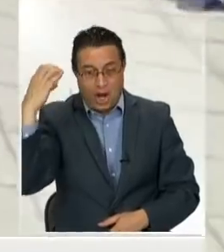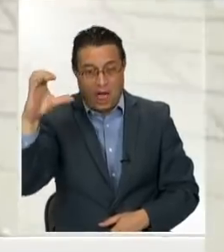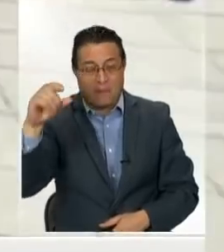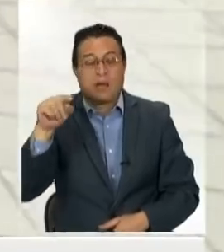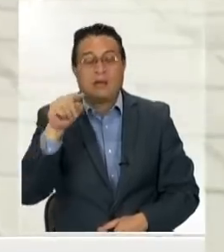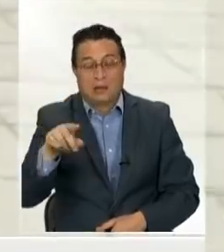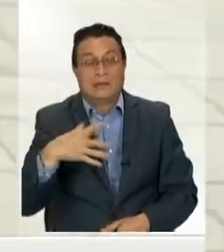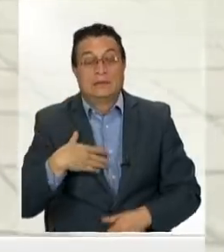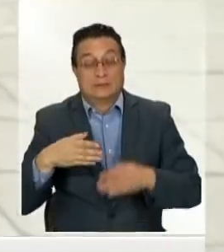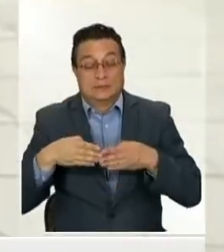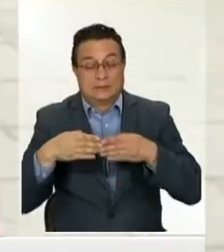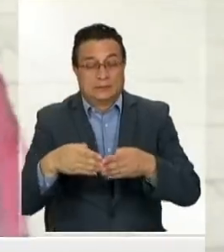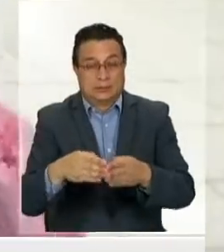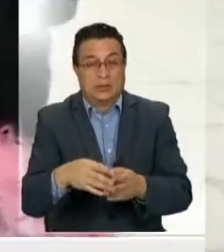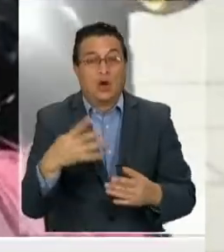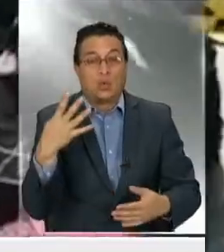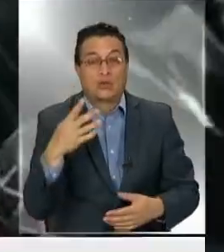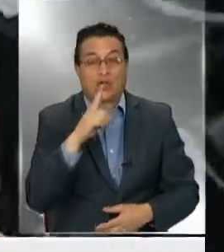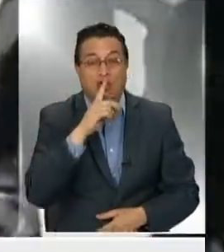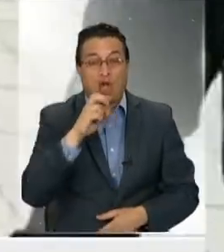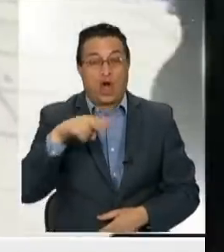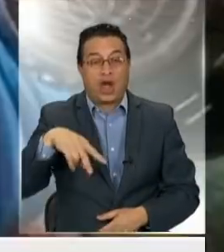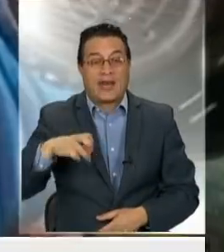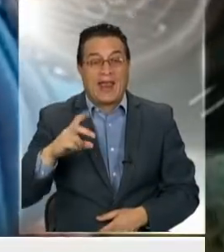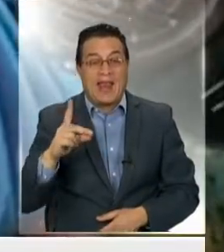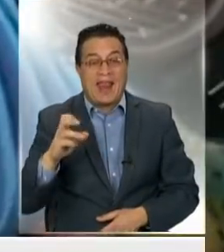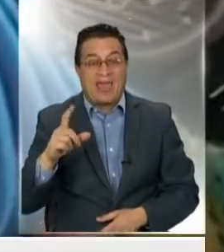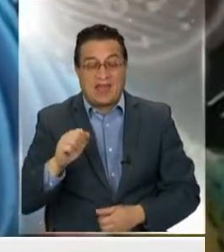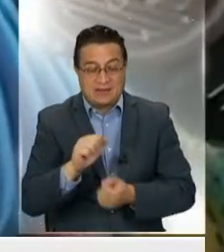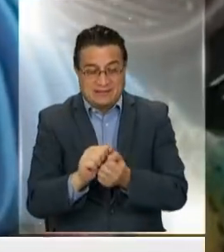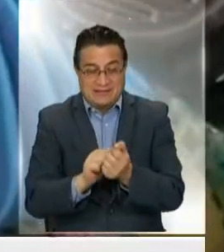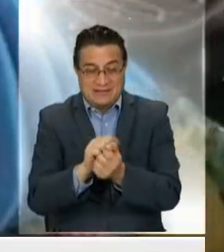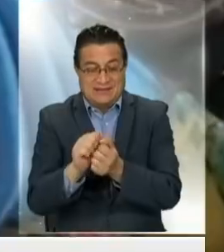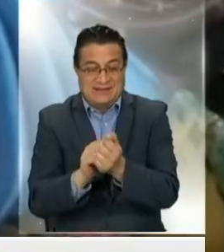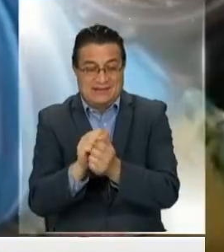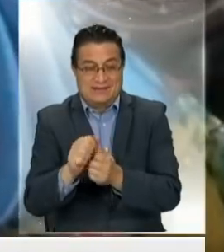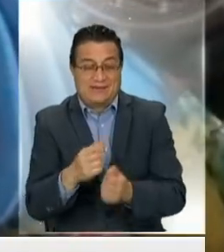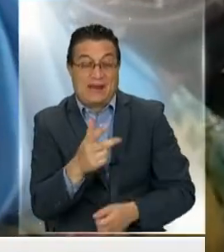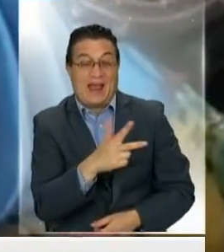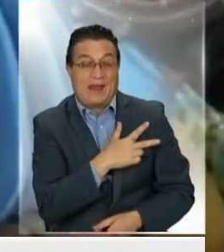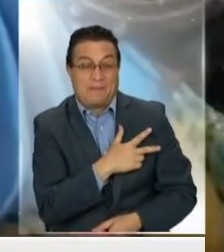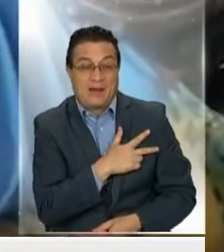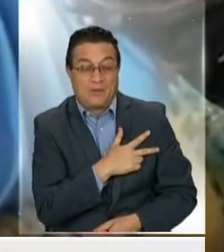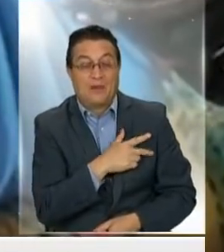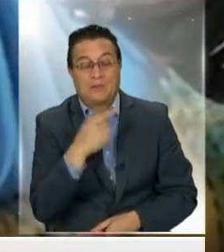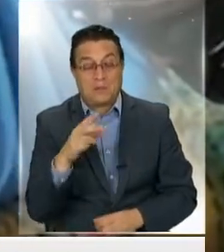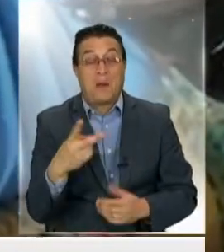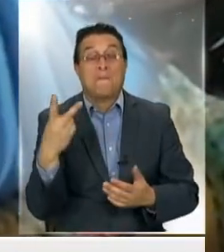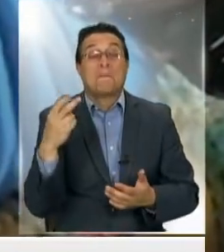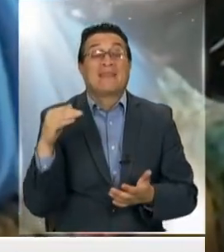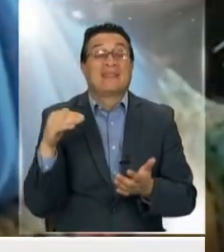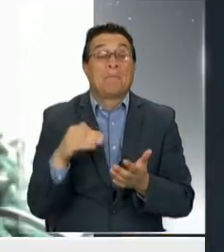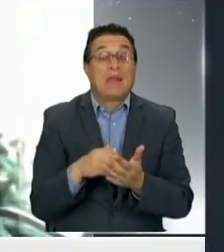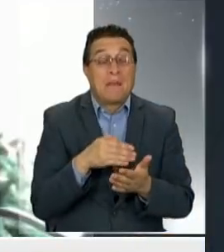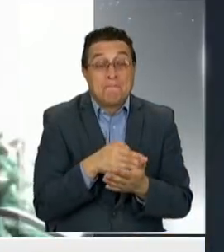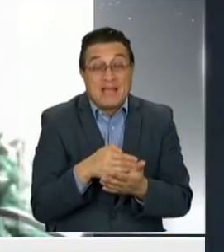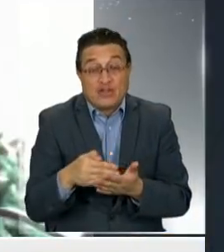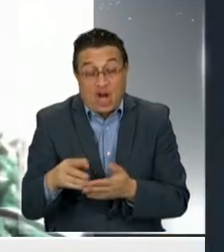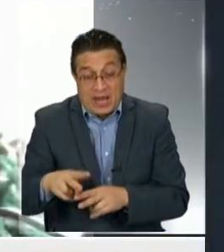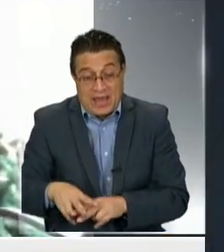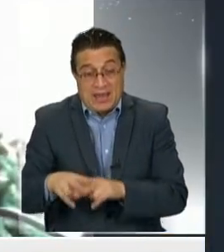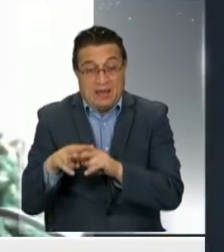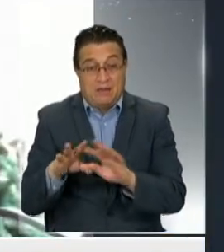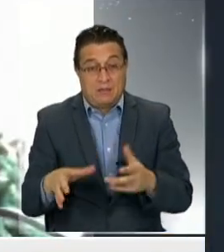trataron de ingresar más de 4 toneladas de cannabis procesada, cuyo avalúo comercial superaba los 20 mil millones de pesos. El